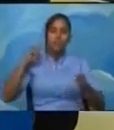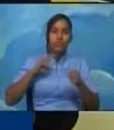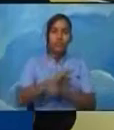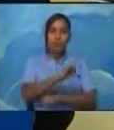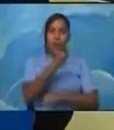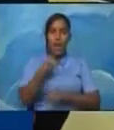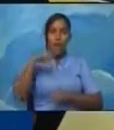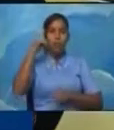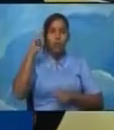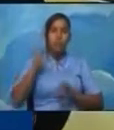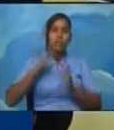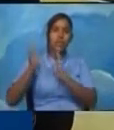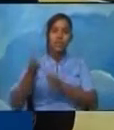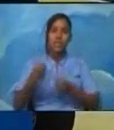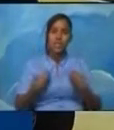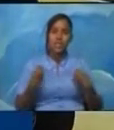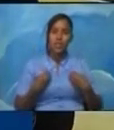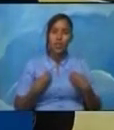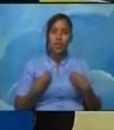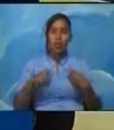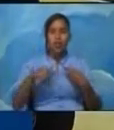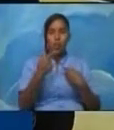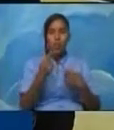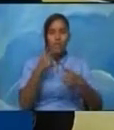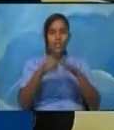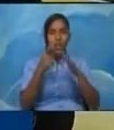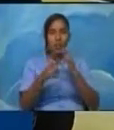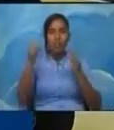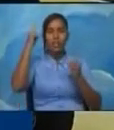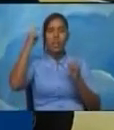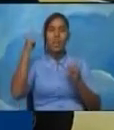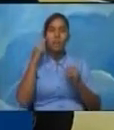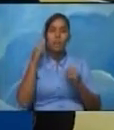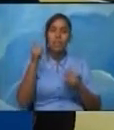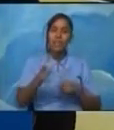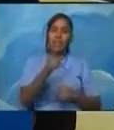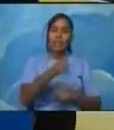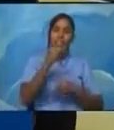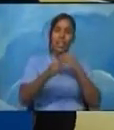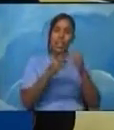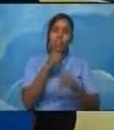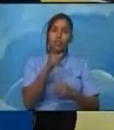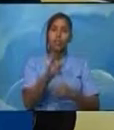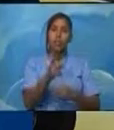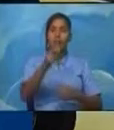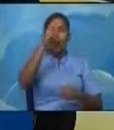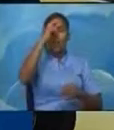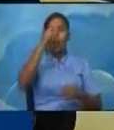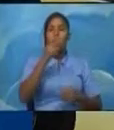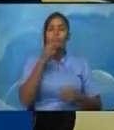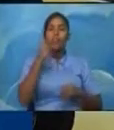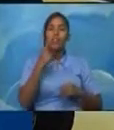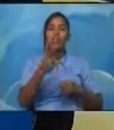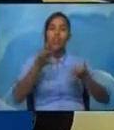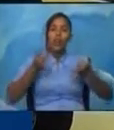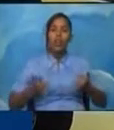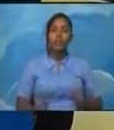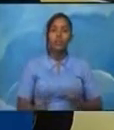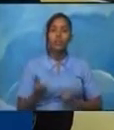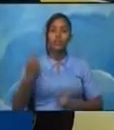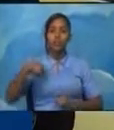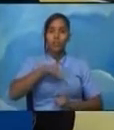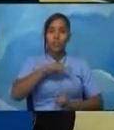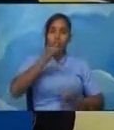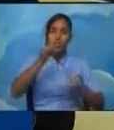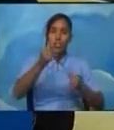vecinos, y cuántas cosas en la mente y gente que le han hecho mal. Los padres le dijeron a los hijos: nuestros hijos